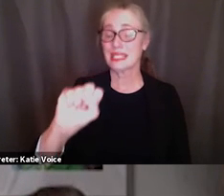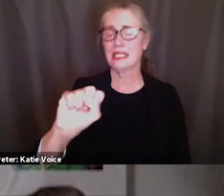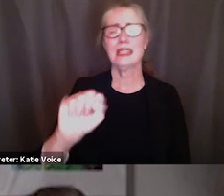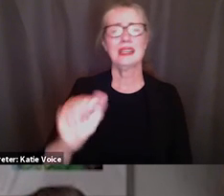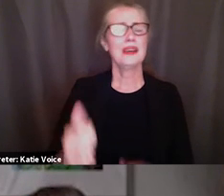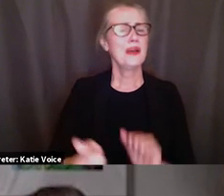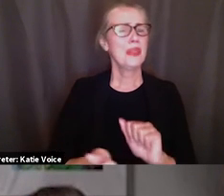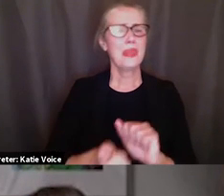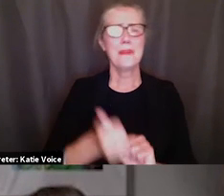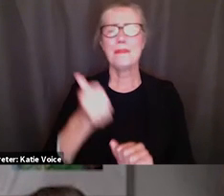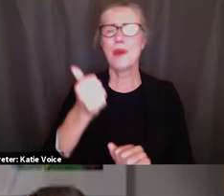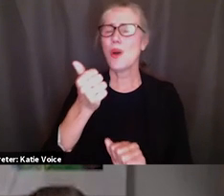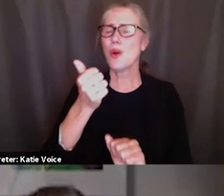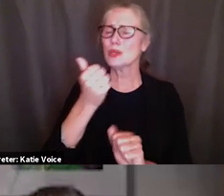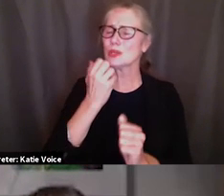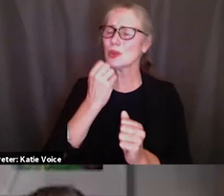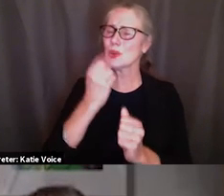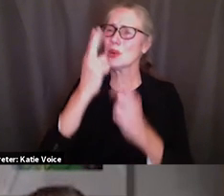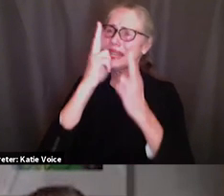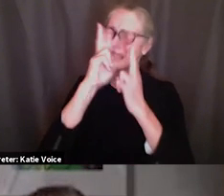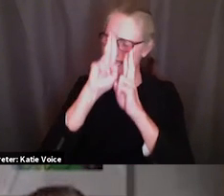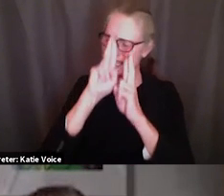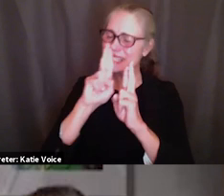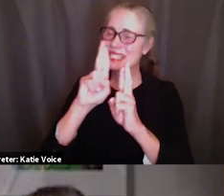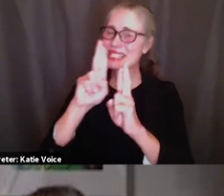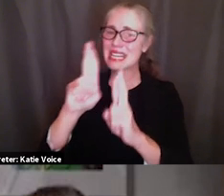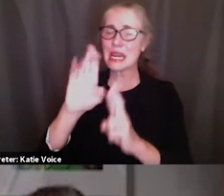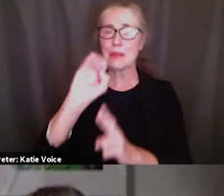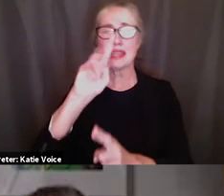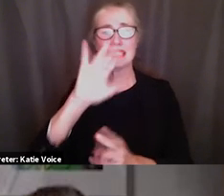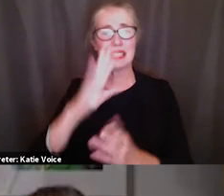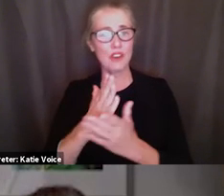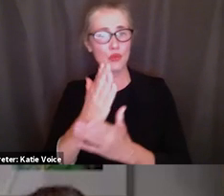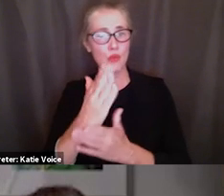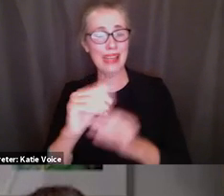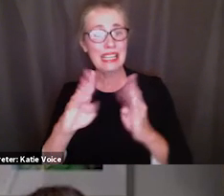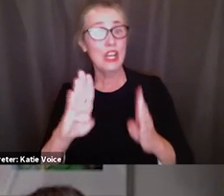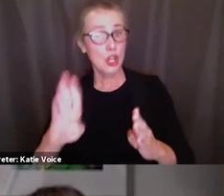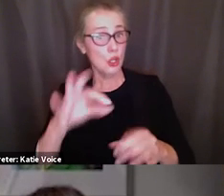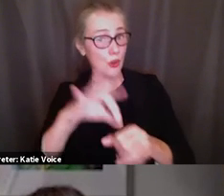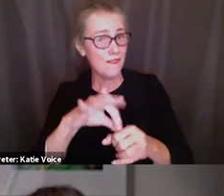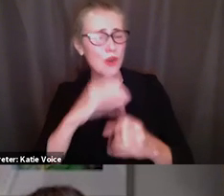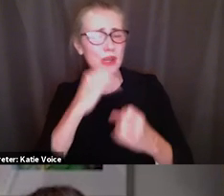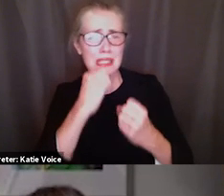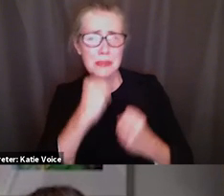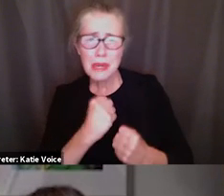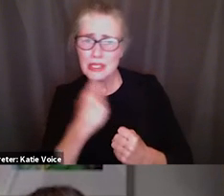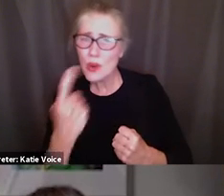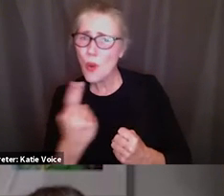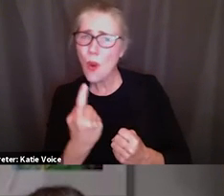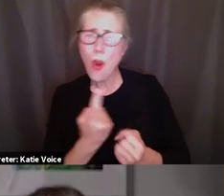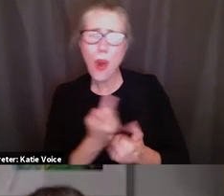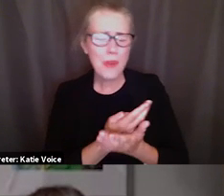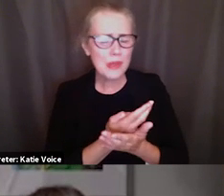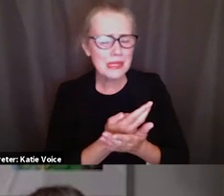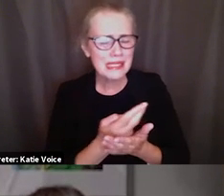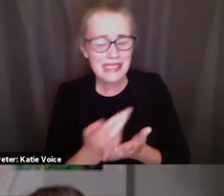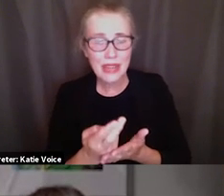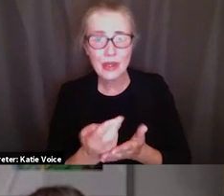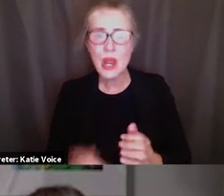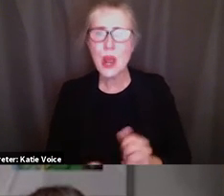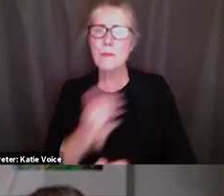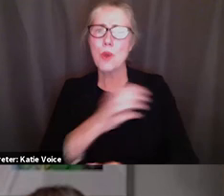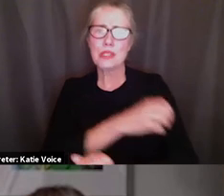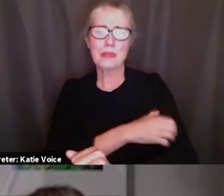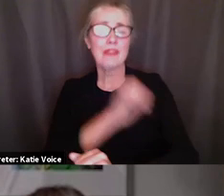el más estimado líder de los derechos humanos, su voto es divino, casi sagrado, es